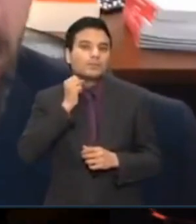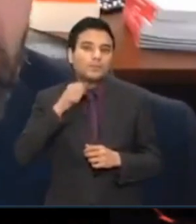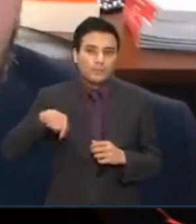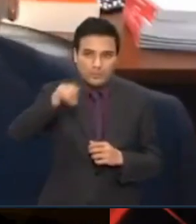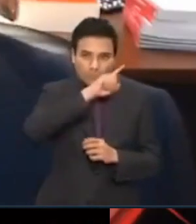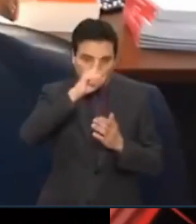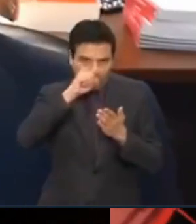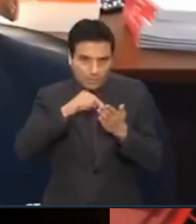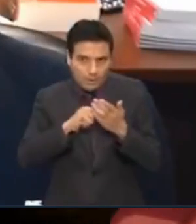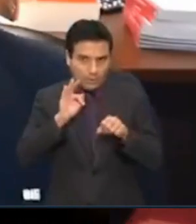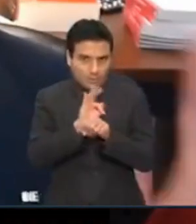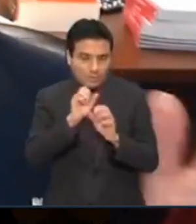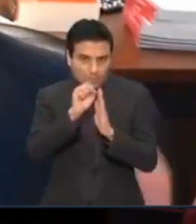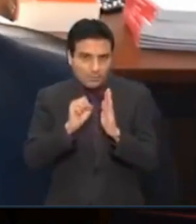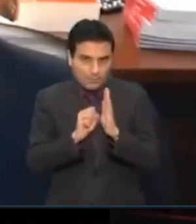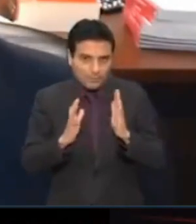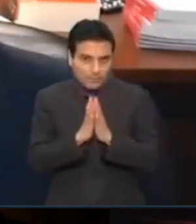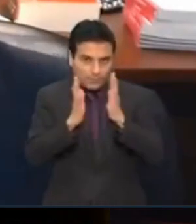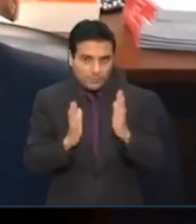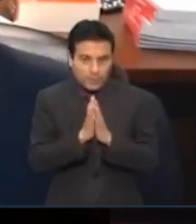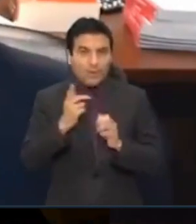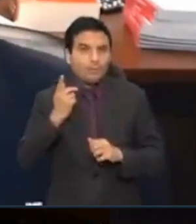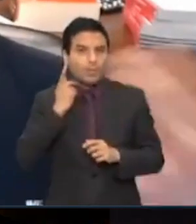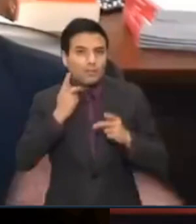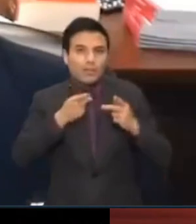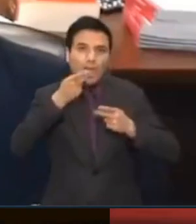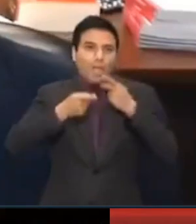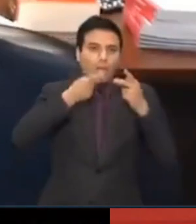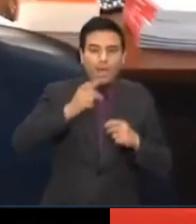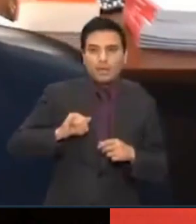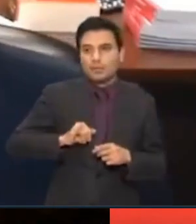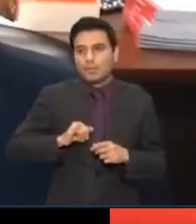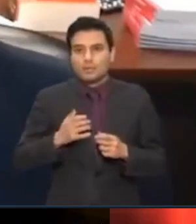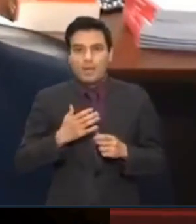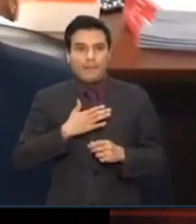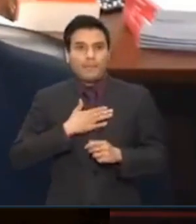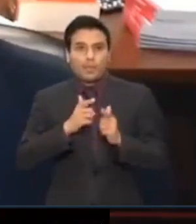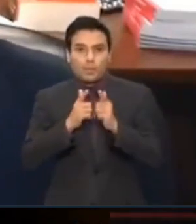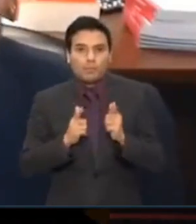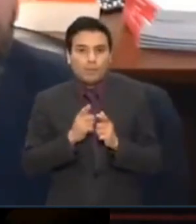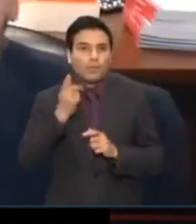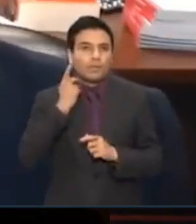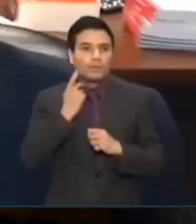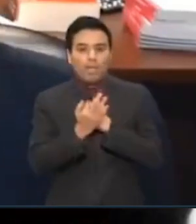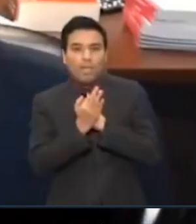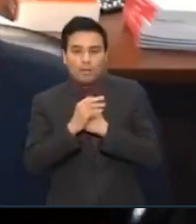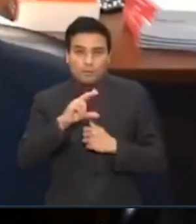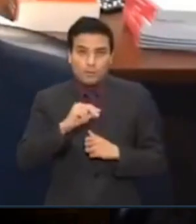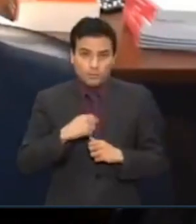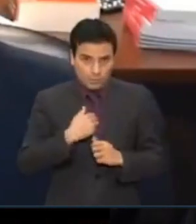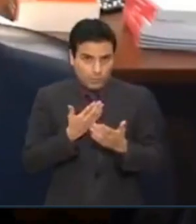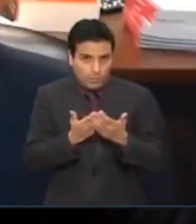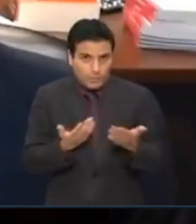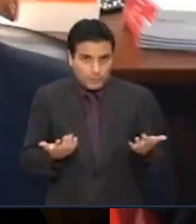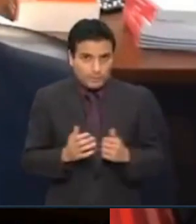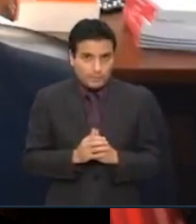son demócratas comprometidos antes que políticos interesados solo en jalar agua a su molino a toda costa. Por eso les hago el planteamiento para proponer